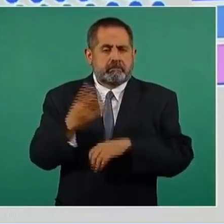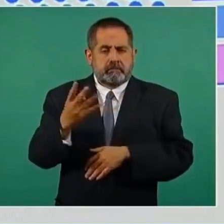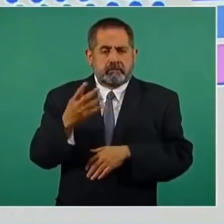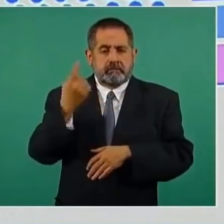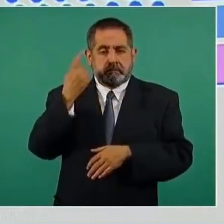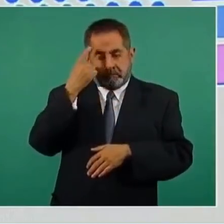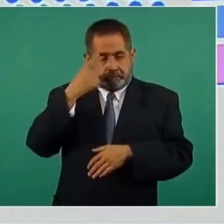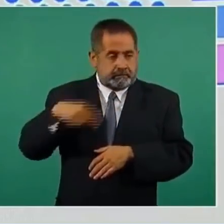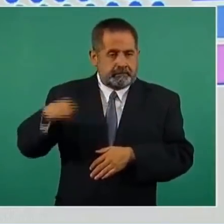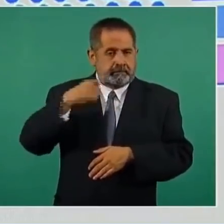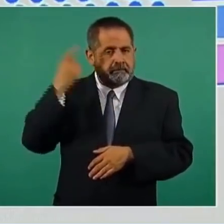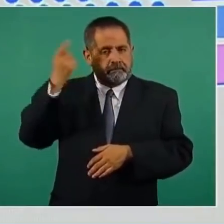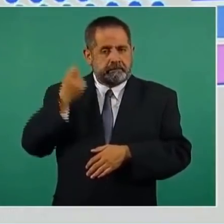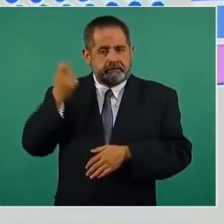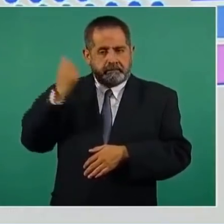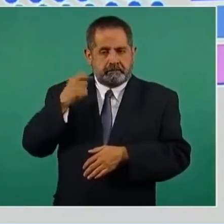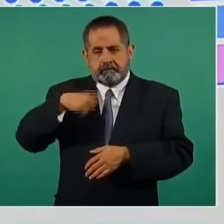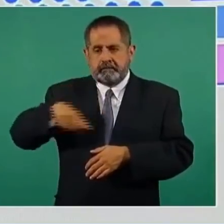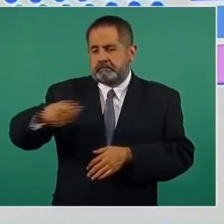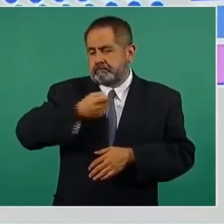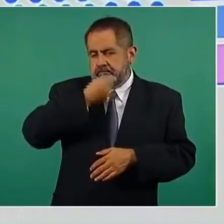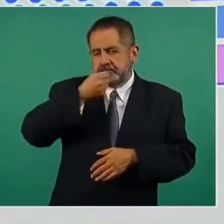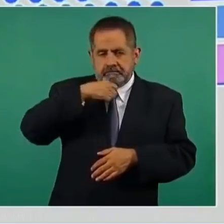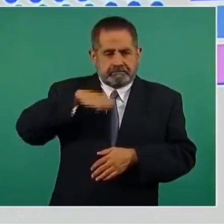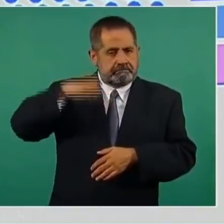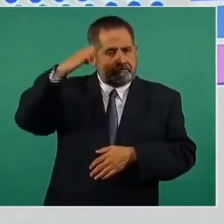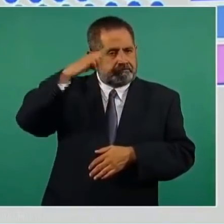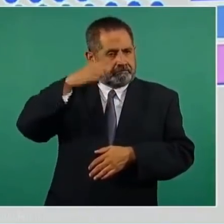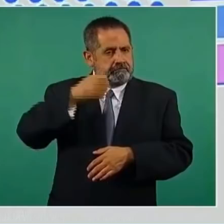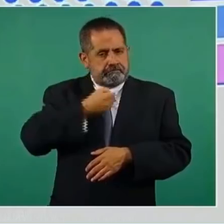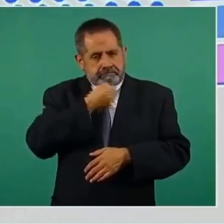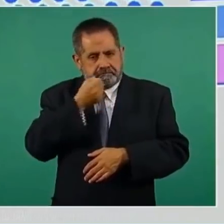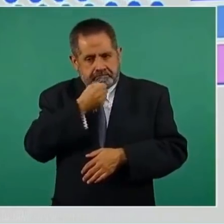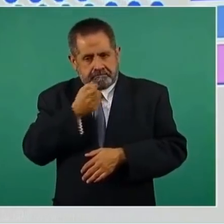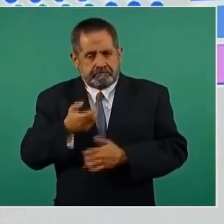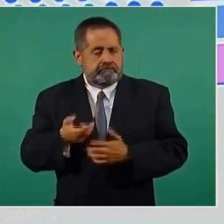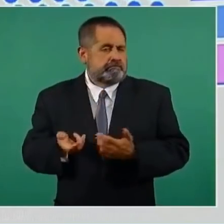Para que las pensiones a los adultos mayores